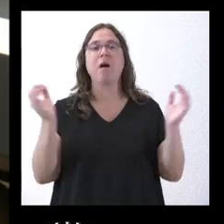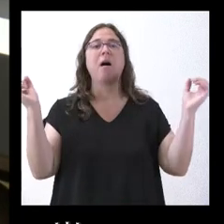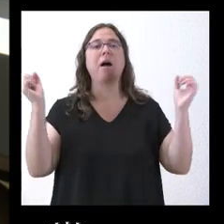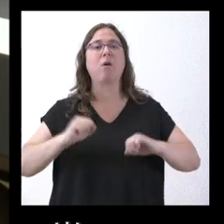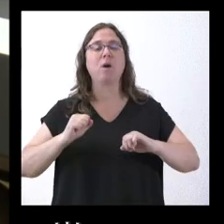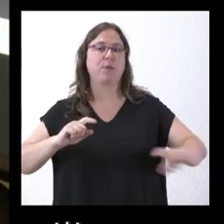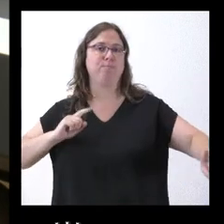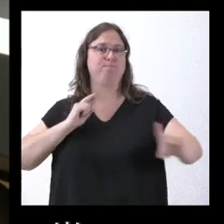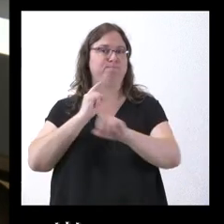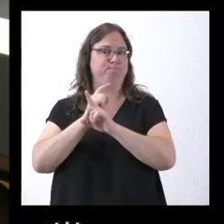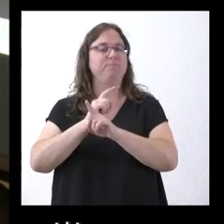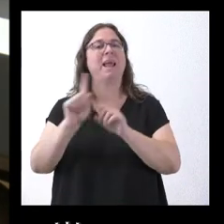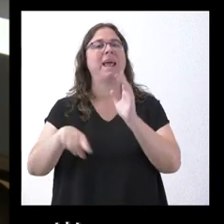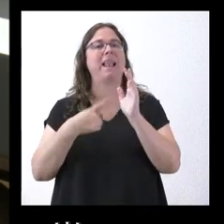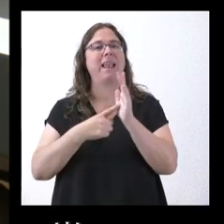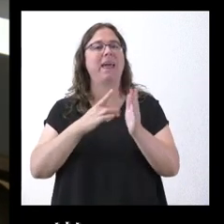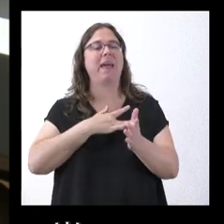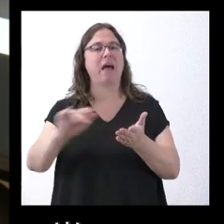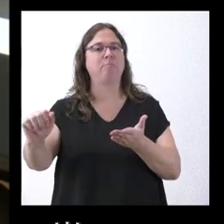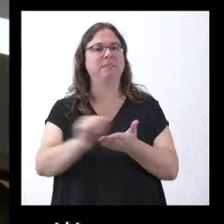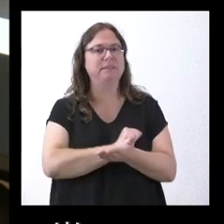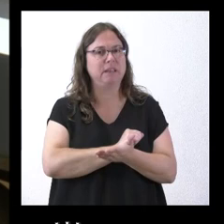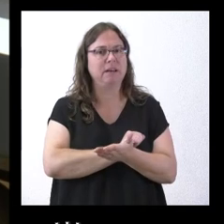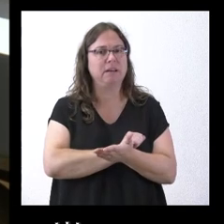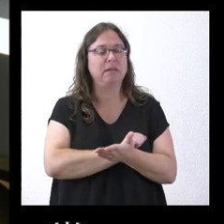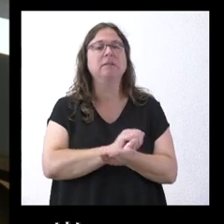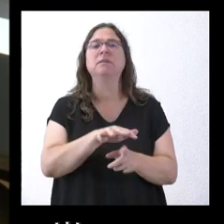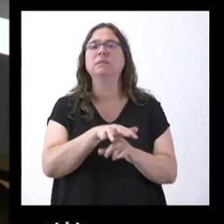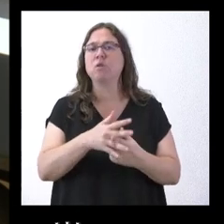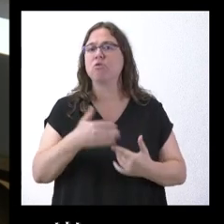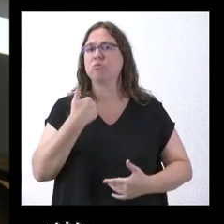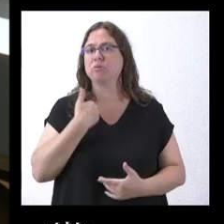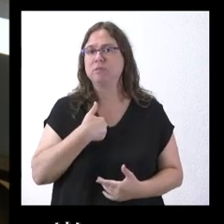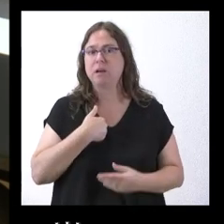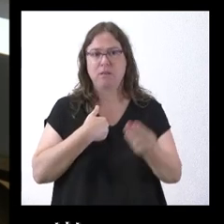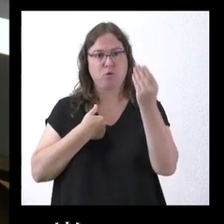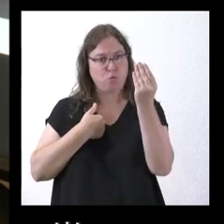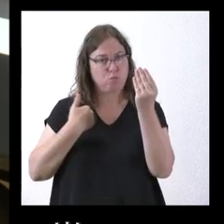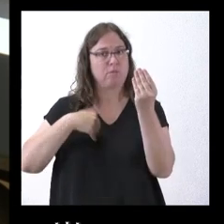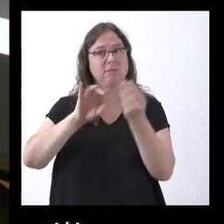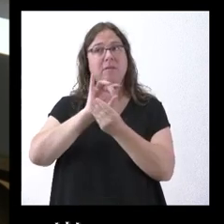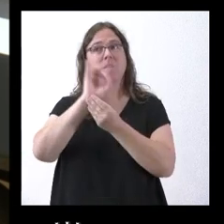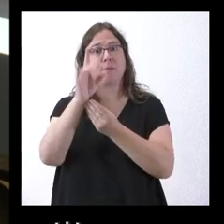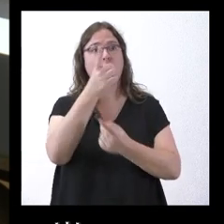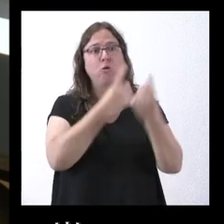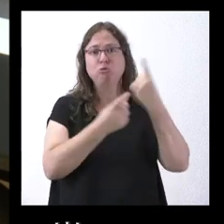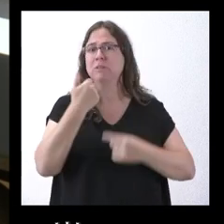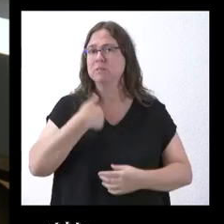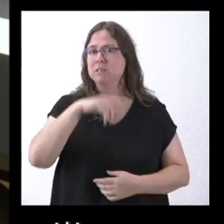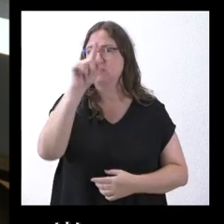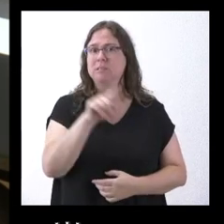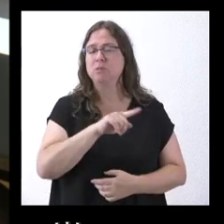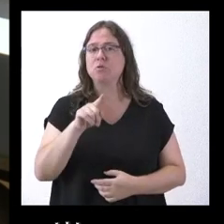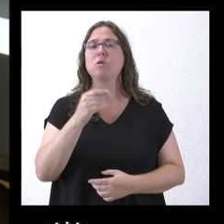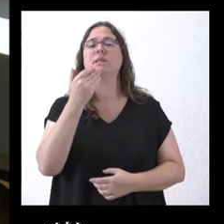la ley de amnistía. No sé en qué momento está, si ya se tiene el documento que se tenía que remitir al consultivo, si no me equivoco, y si